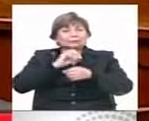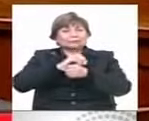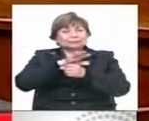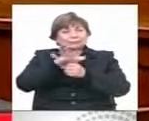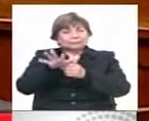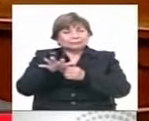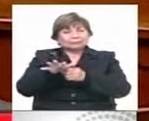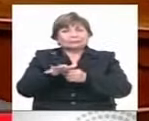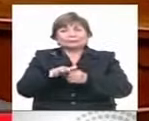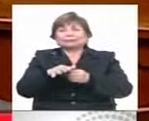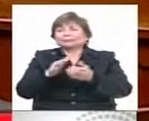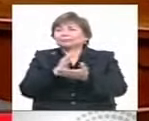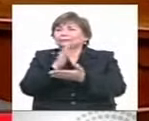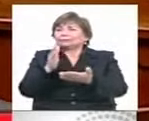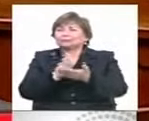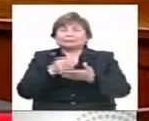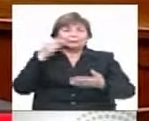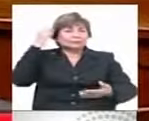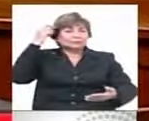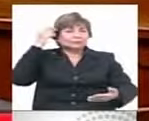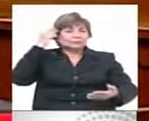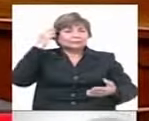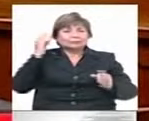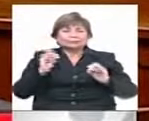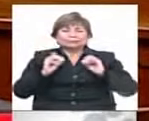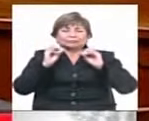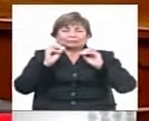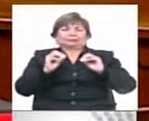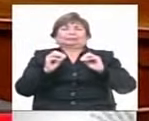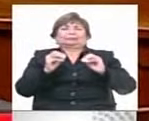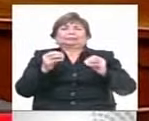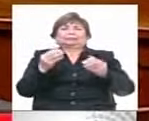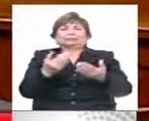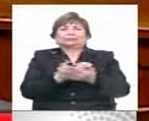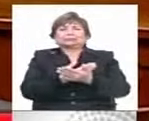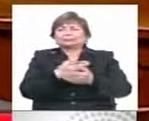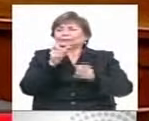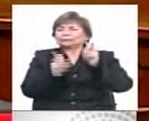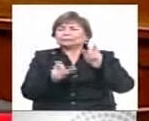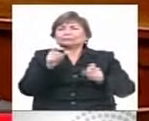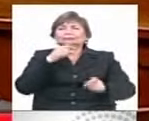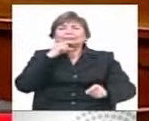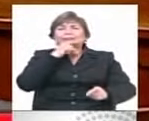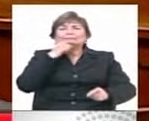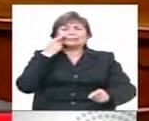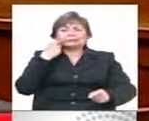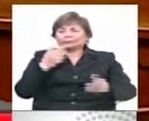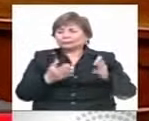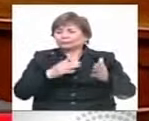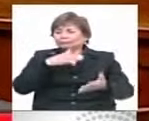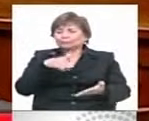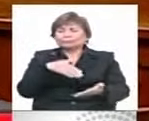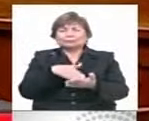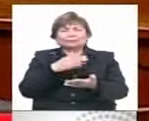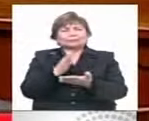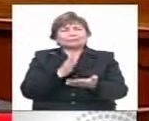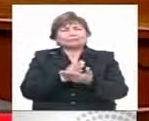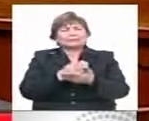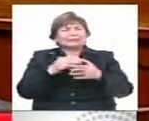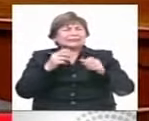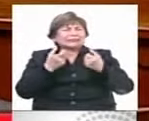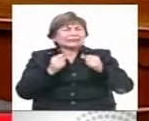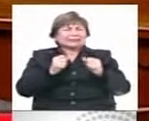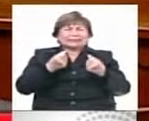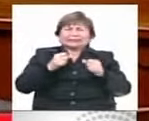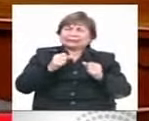la crispación política coloca a los y las ciudadanas en medio de un escenario de tensión que